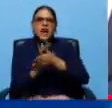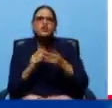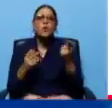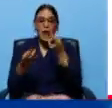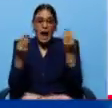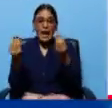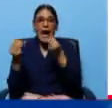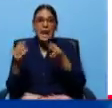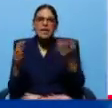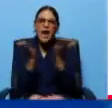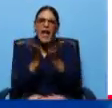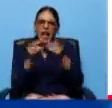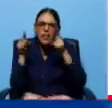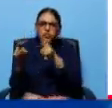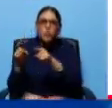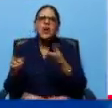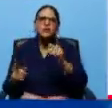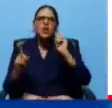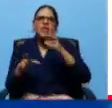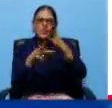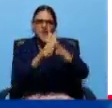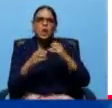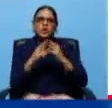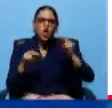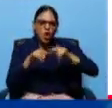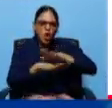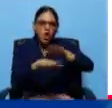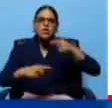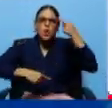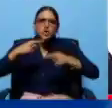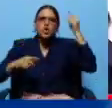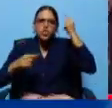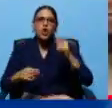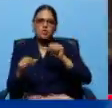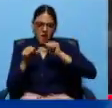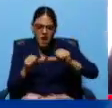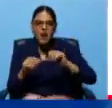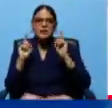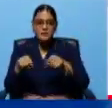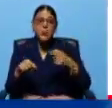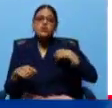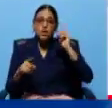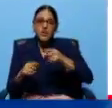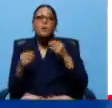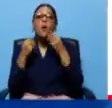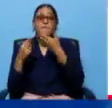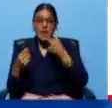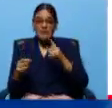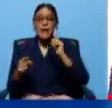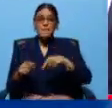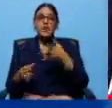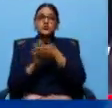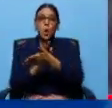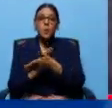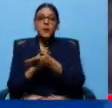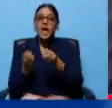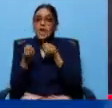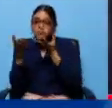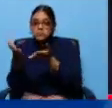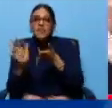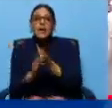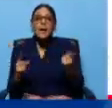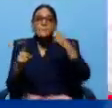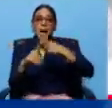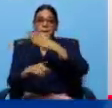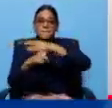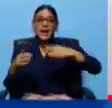de la educación que deben recibir nuestros hijos todos los días de la semana. Quiero informarle, presidente, que tenemos más de